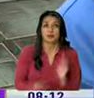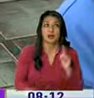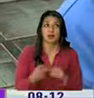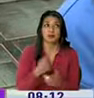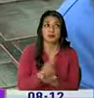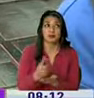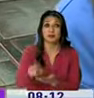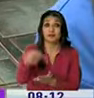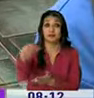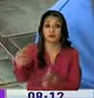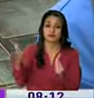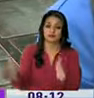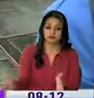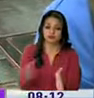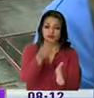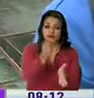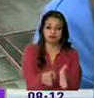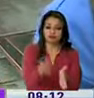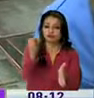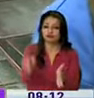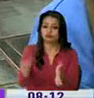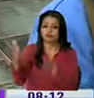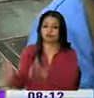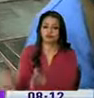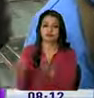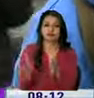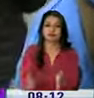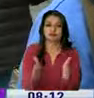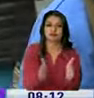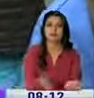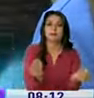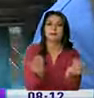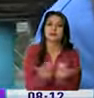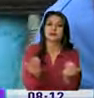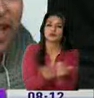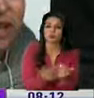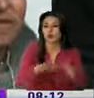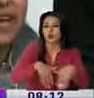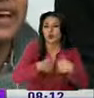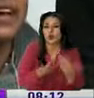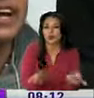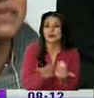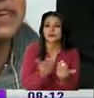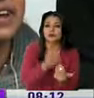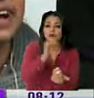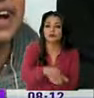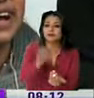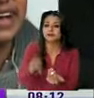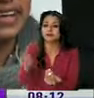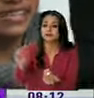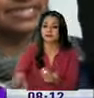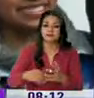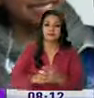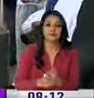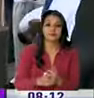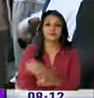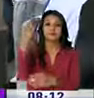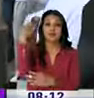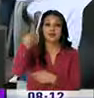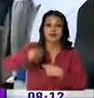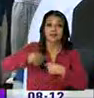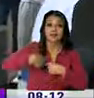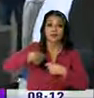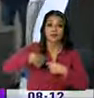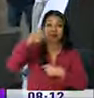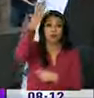van a estar estos contenedores para que pongan aquí todo el material reciclado. A decir del alcalde de Quito, Mauricio Rodas, dentro de